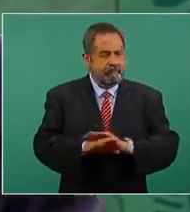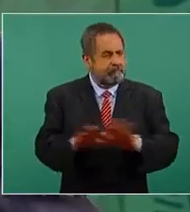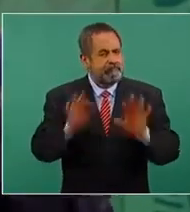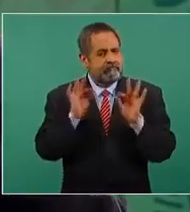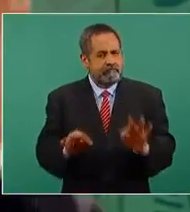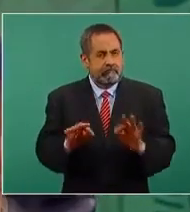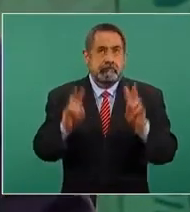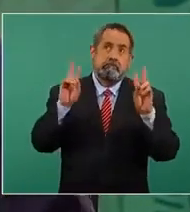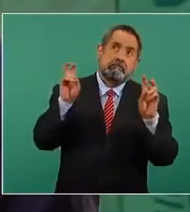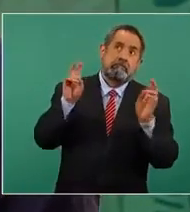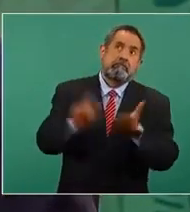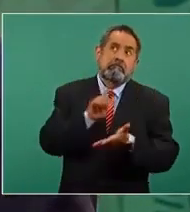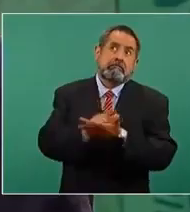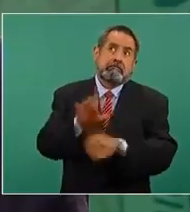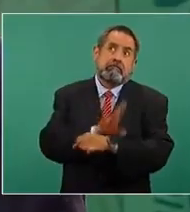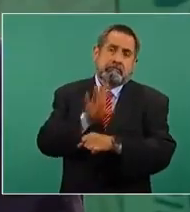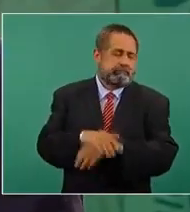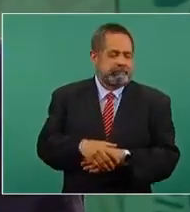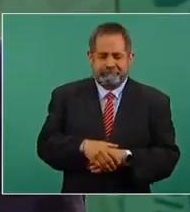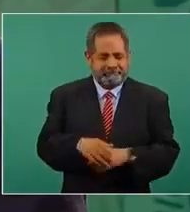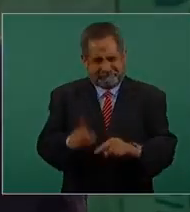a la llamada reforma energética,